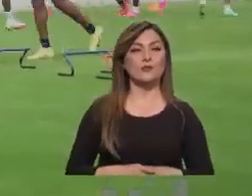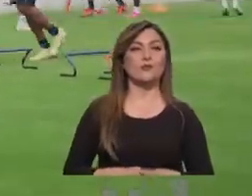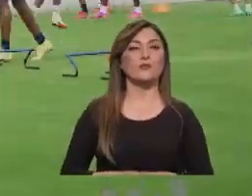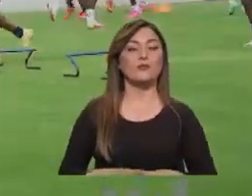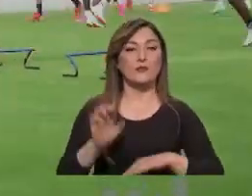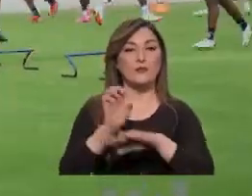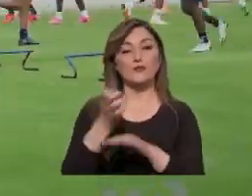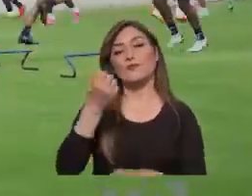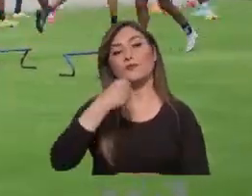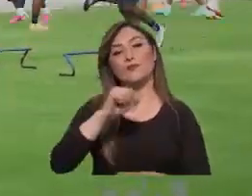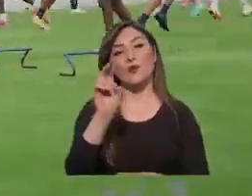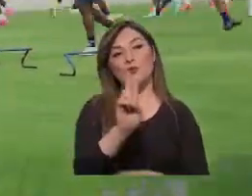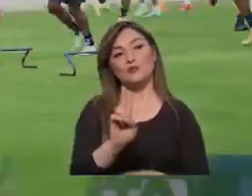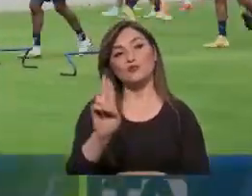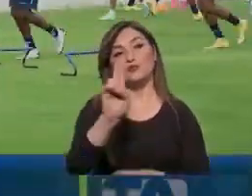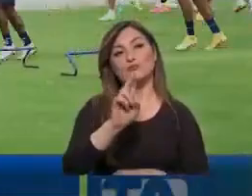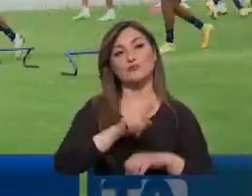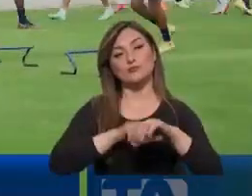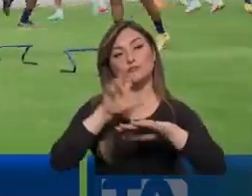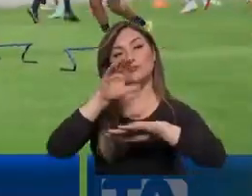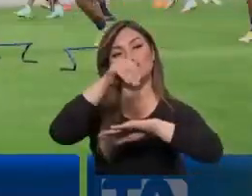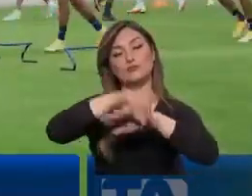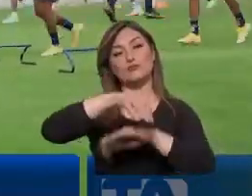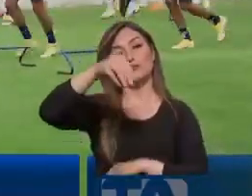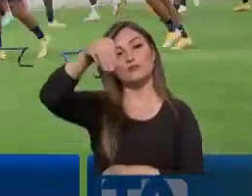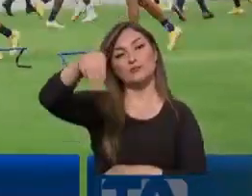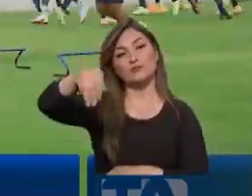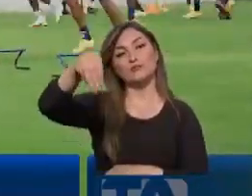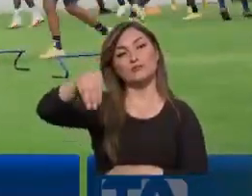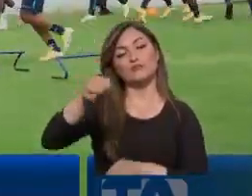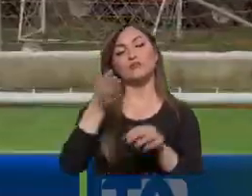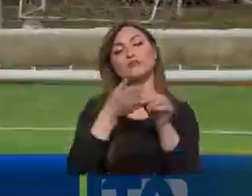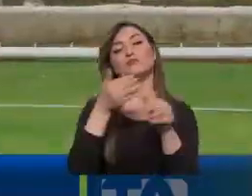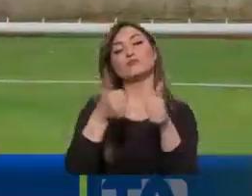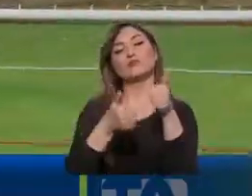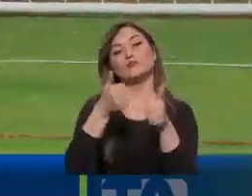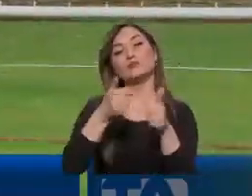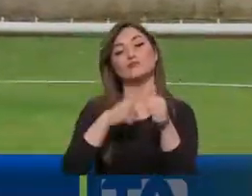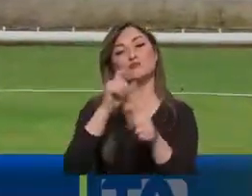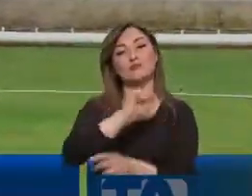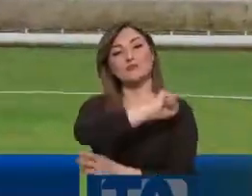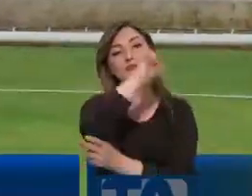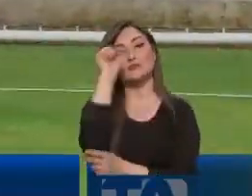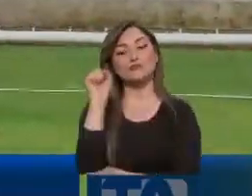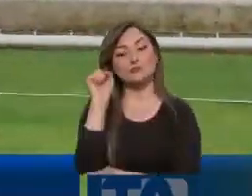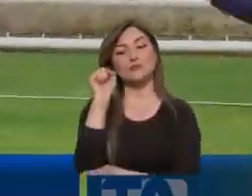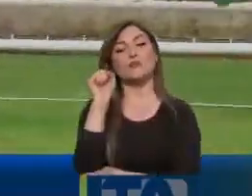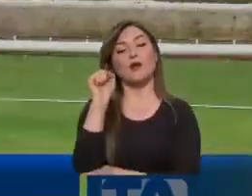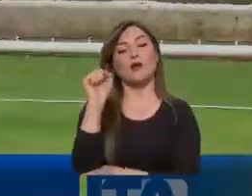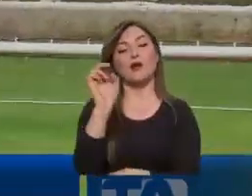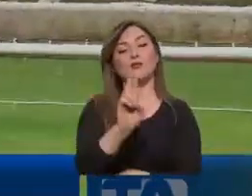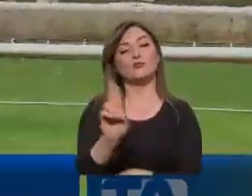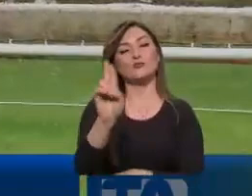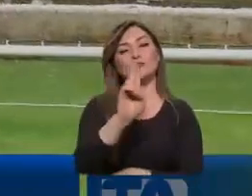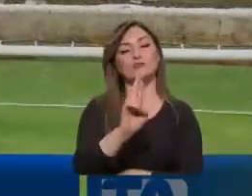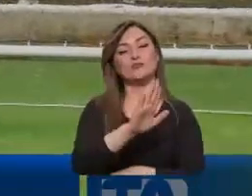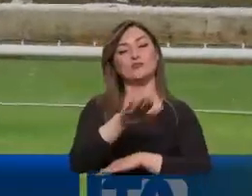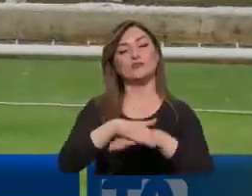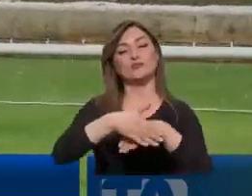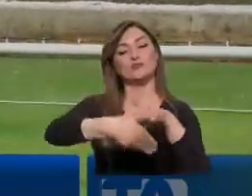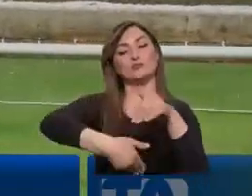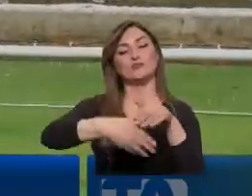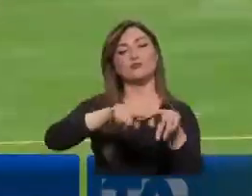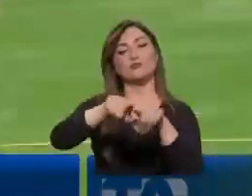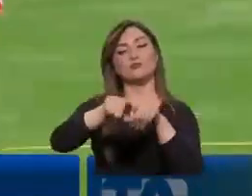Ecuador viajará a Uruguay a las 15 horas de este martes en busca de la primera victoria en Montevideo en eliminatorias